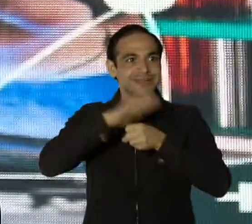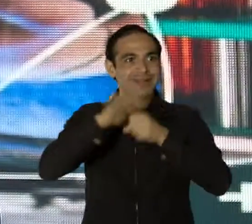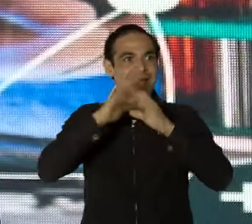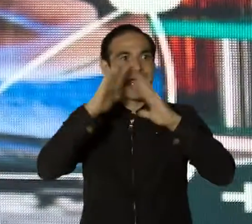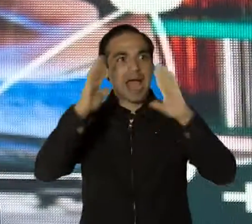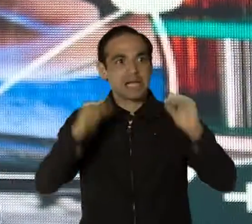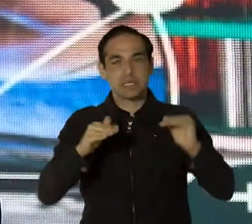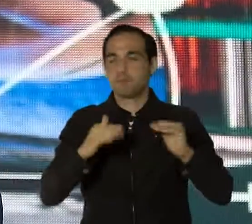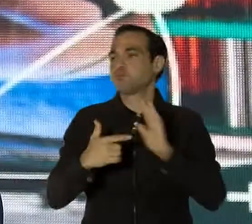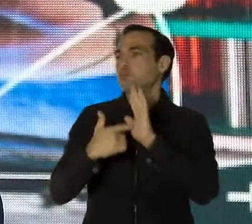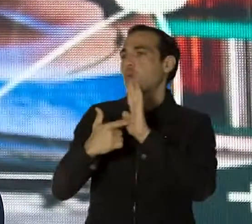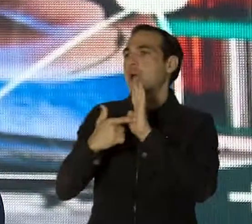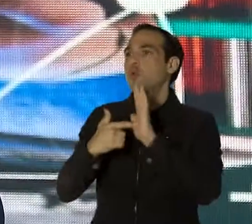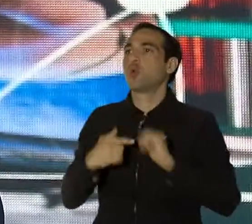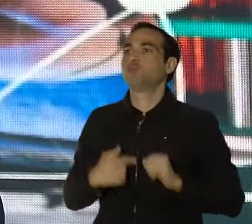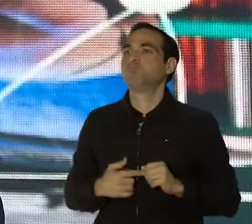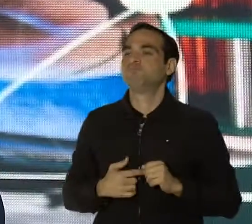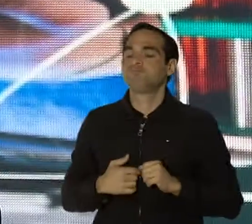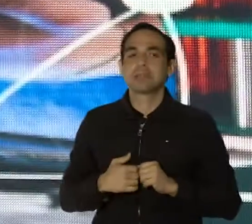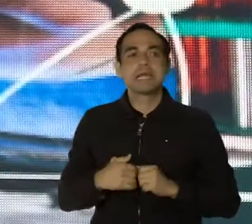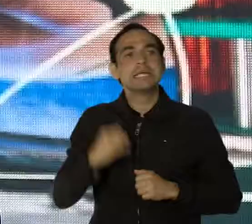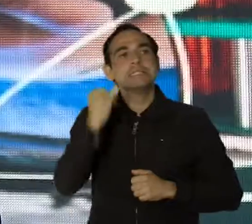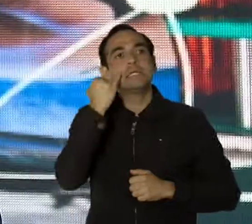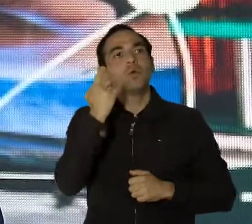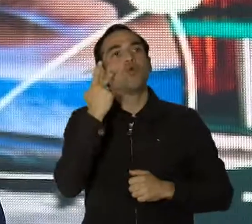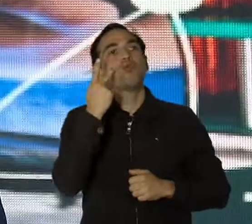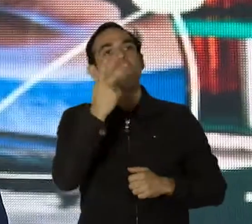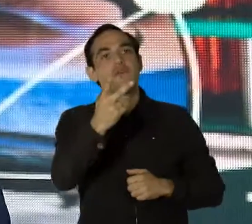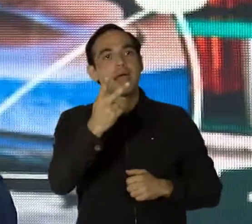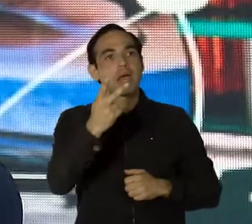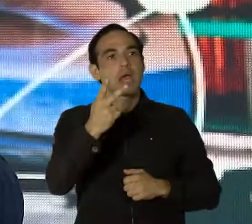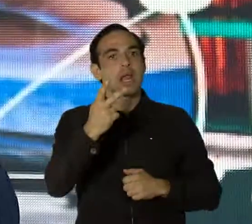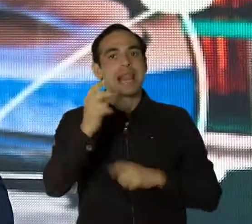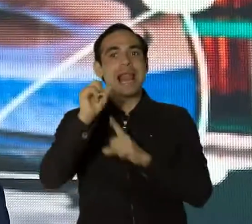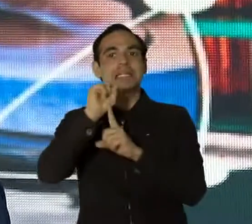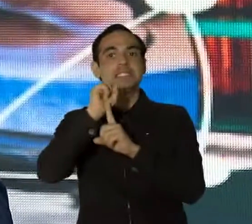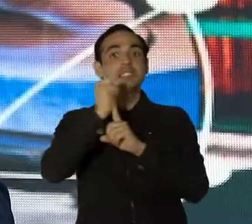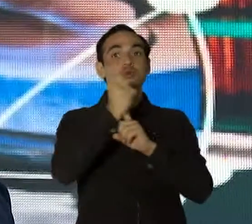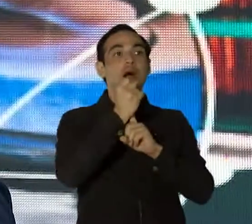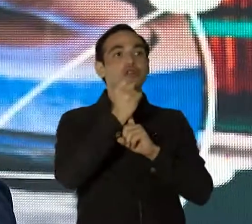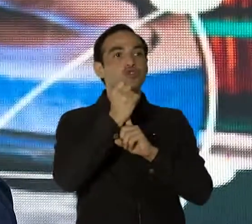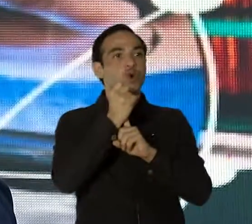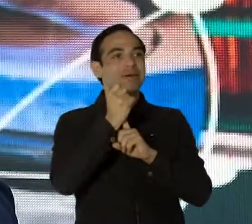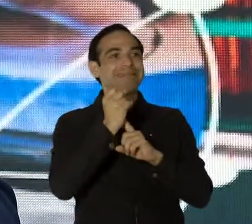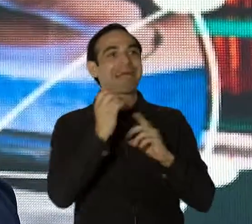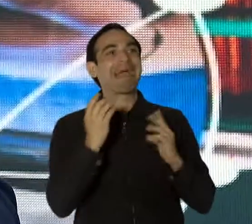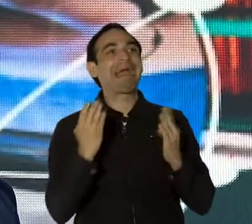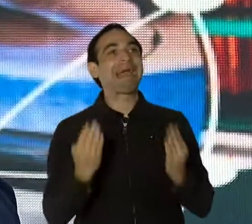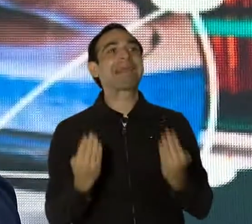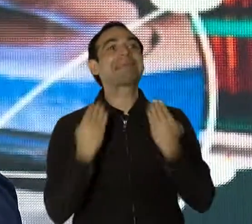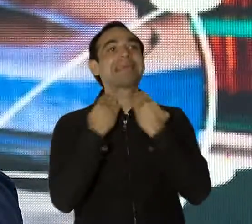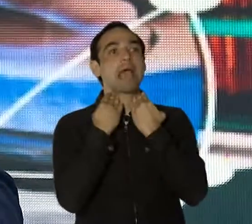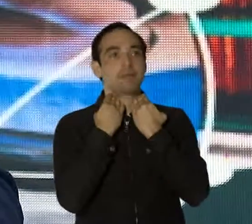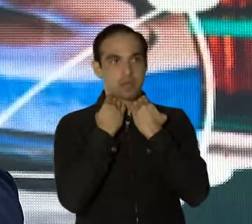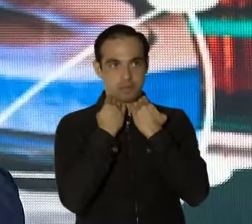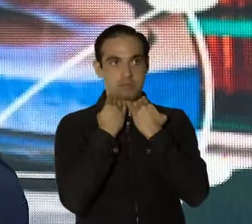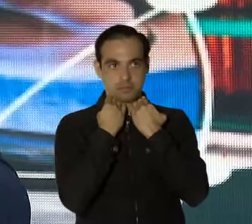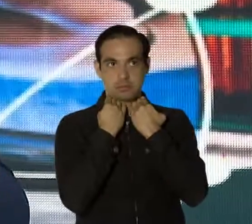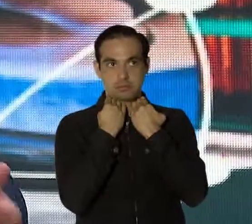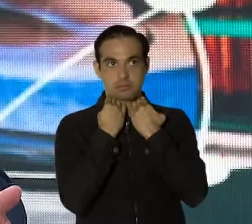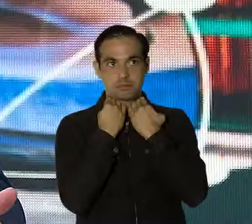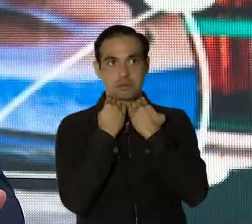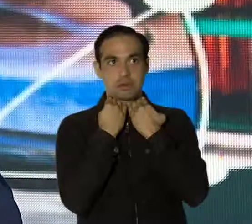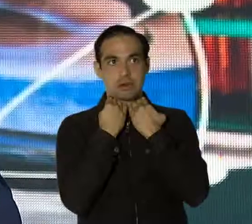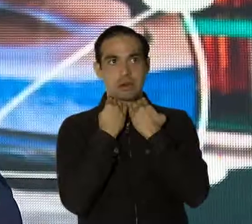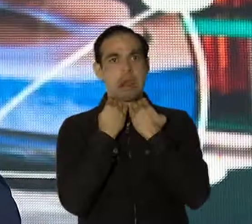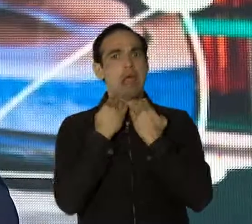Si podemos ver, los casos de quiebra han mermado en este último año y medio porque se le